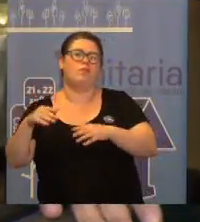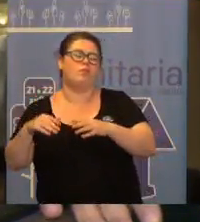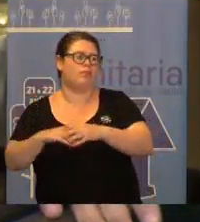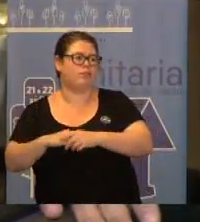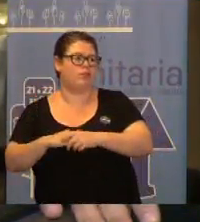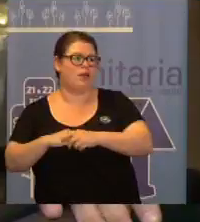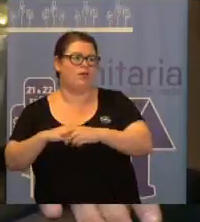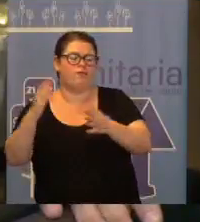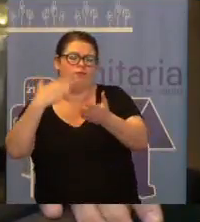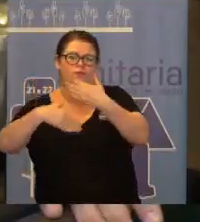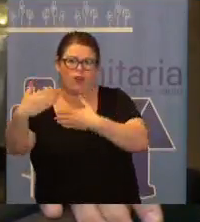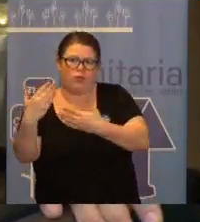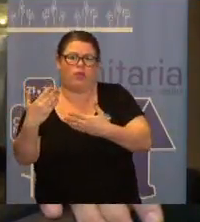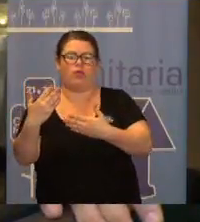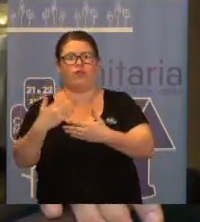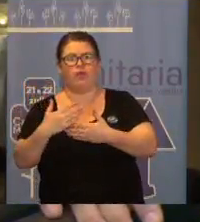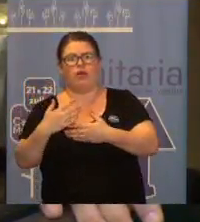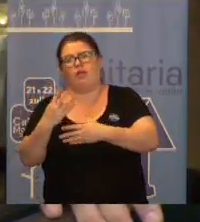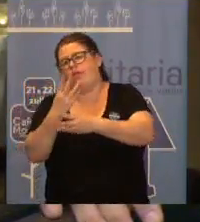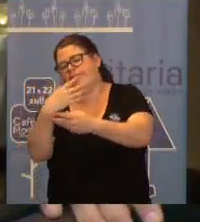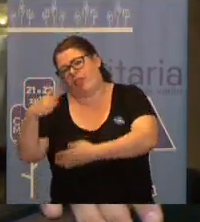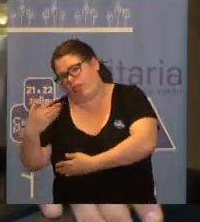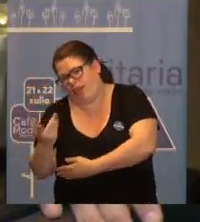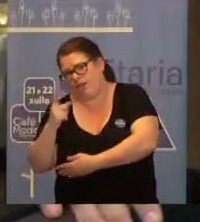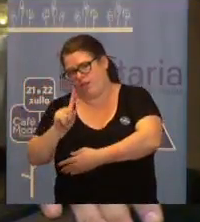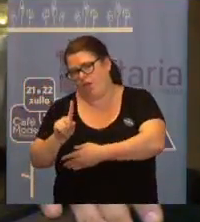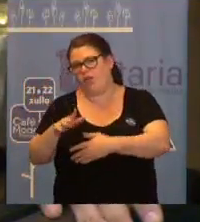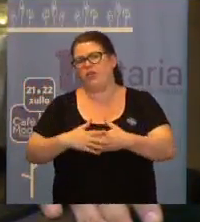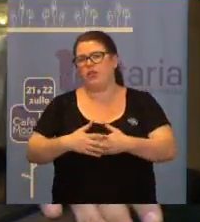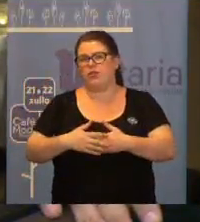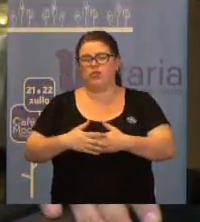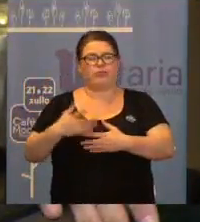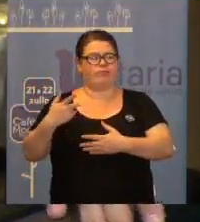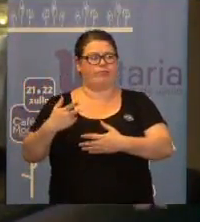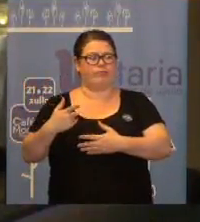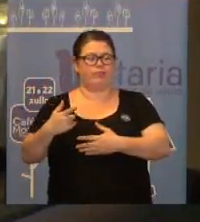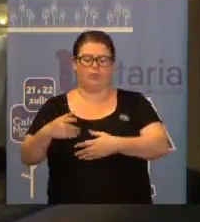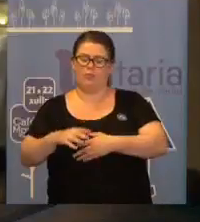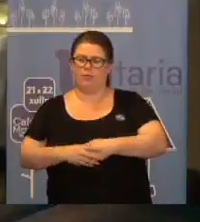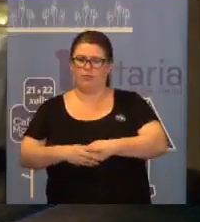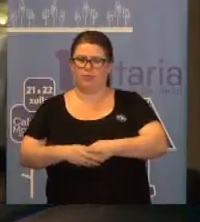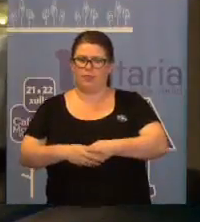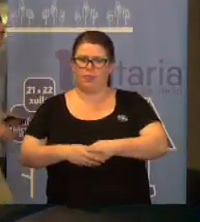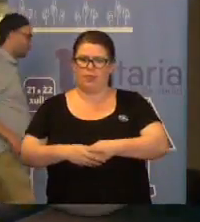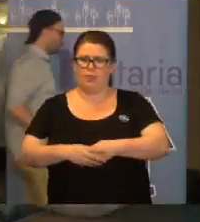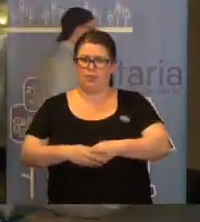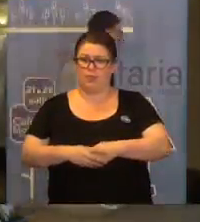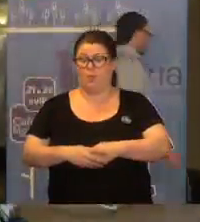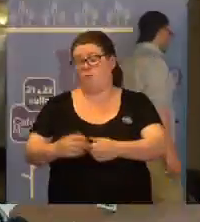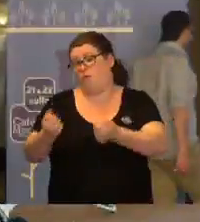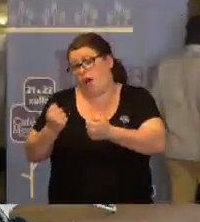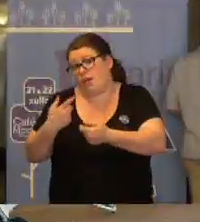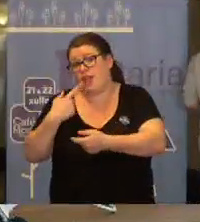Entendedeme posmodernidade non como algo banal ou friki, sino no sentido que entende Sousa Santos, como a posmodernidade forte,